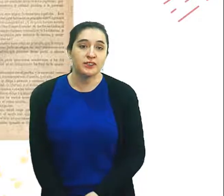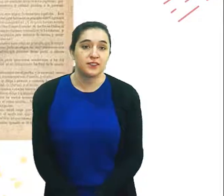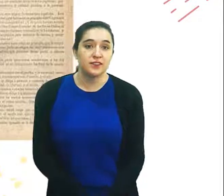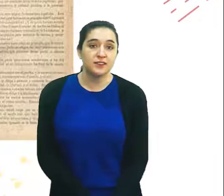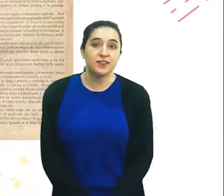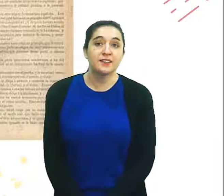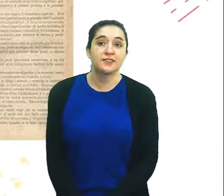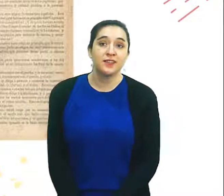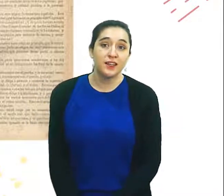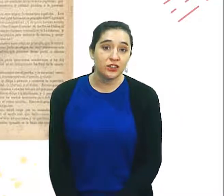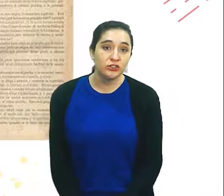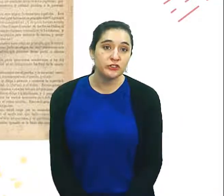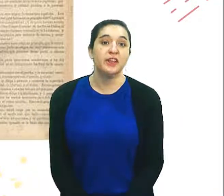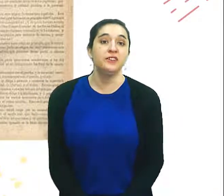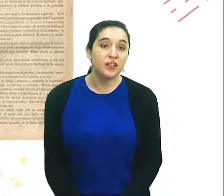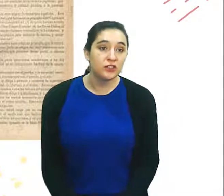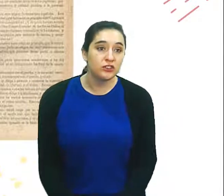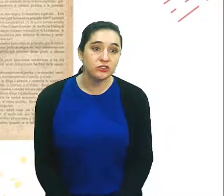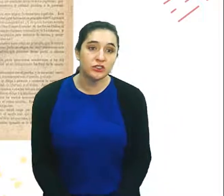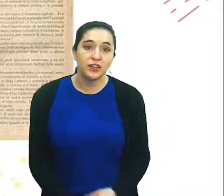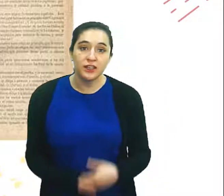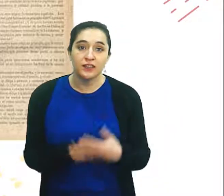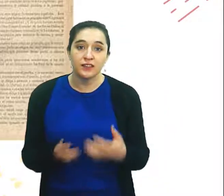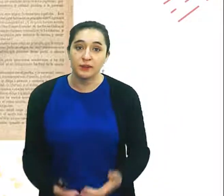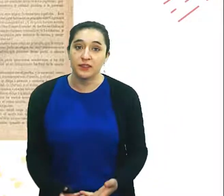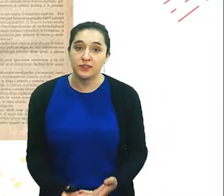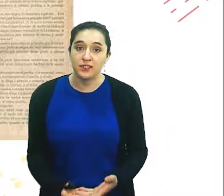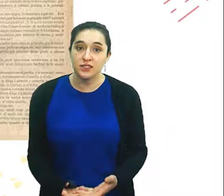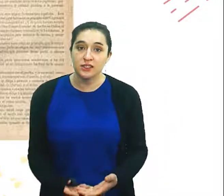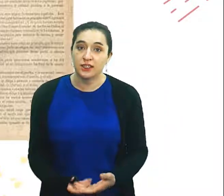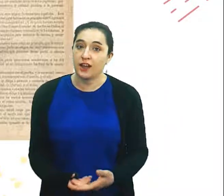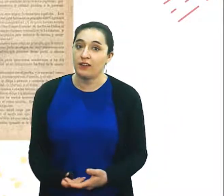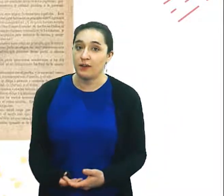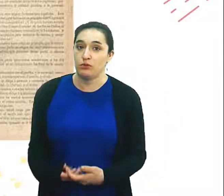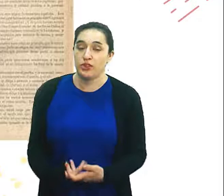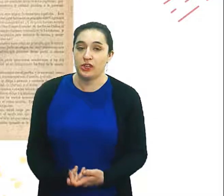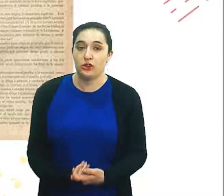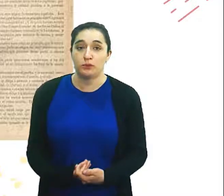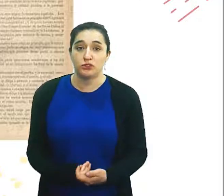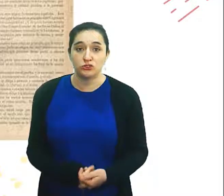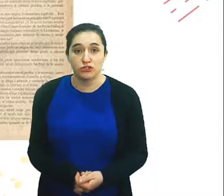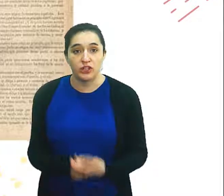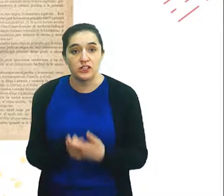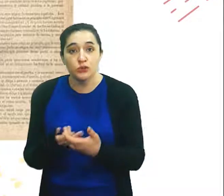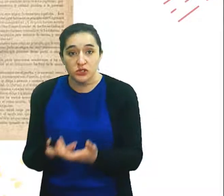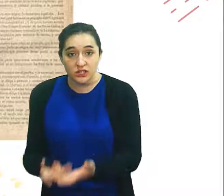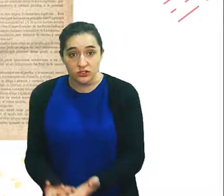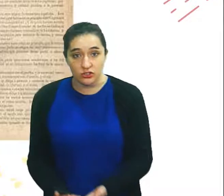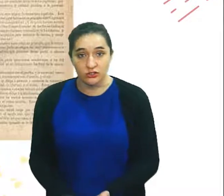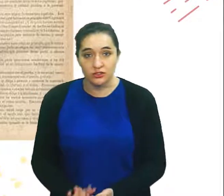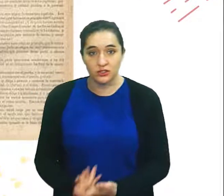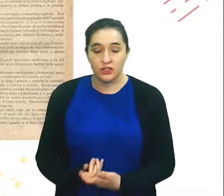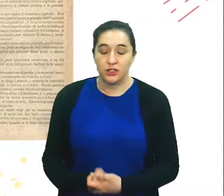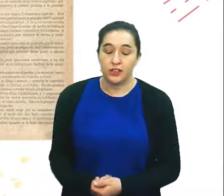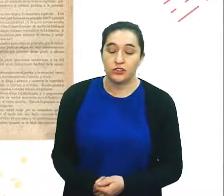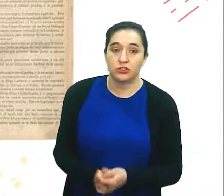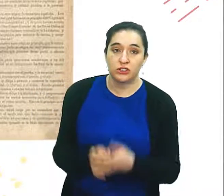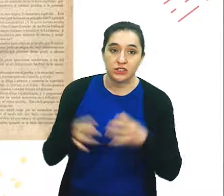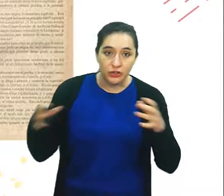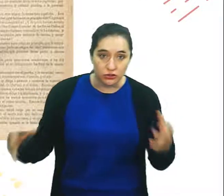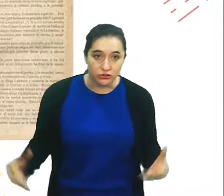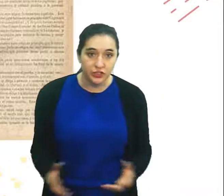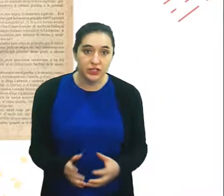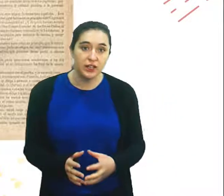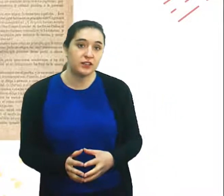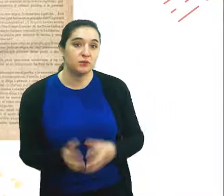los antecedentes externos e internos de la independencia de Chile. Hablamos de los procesos de ilustración en torno a